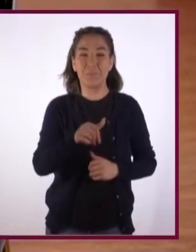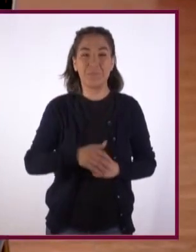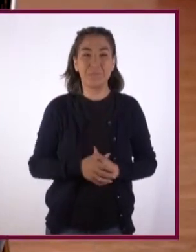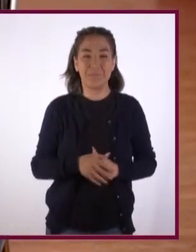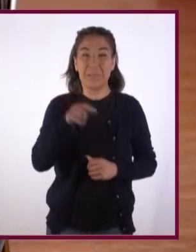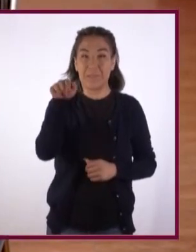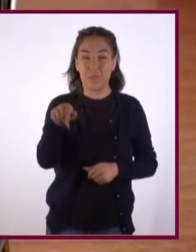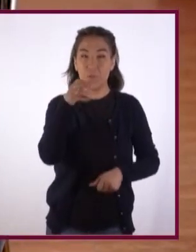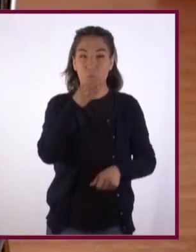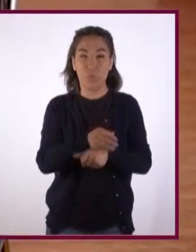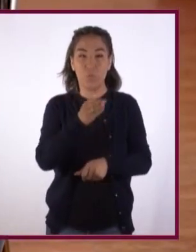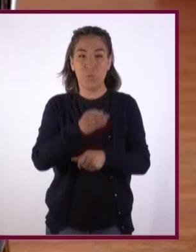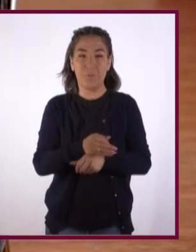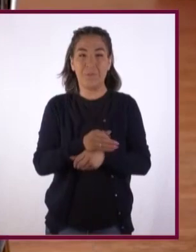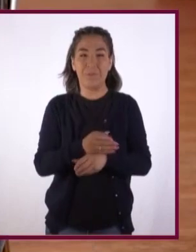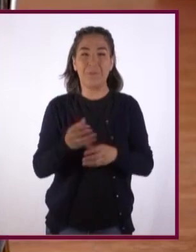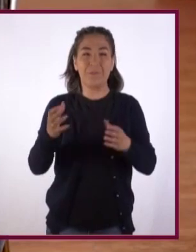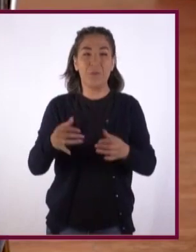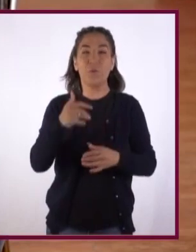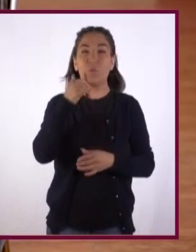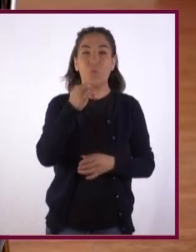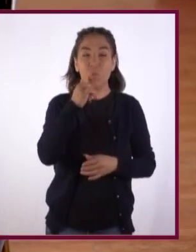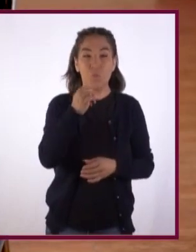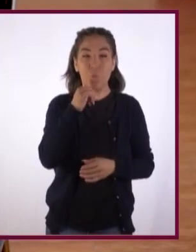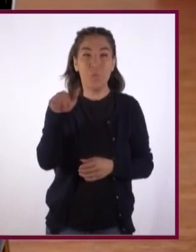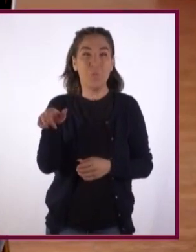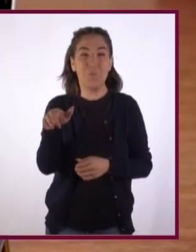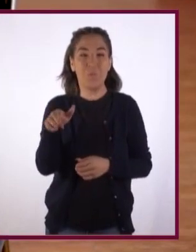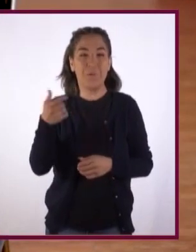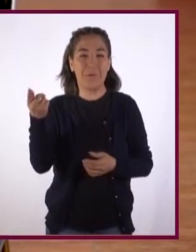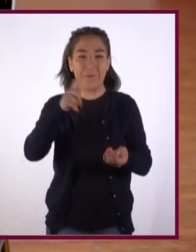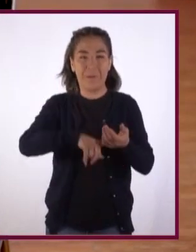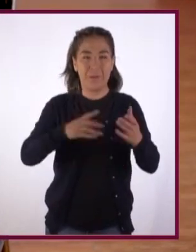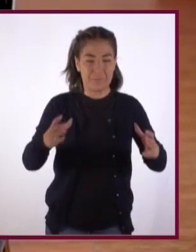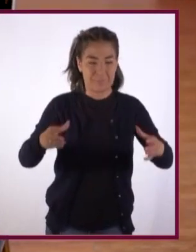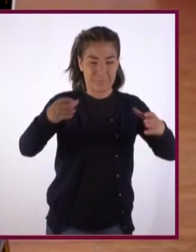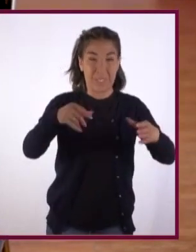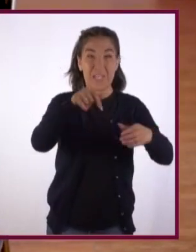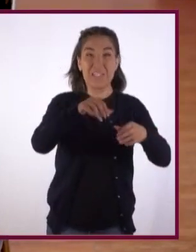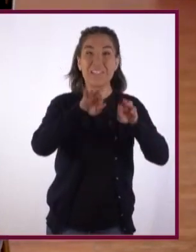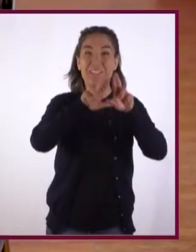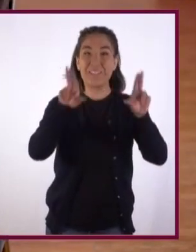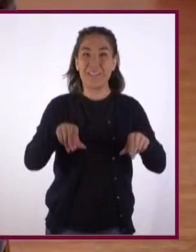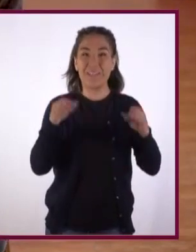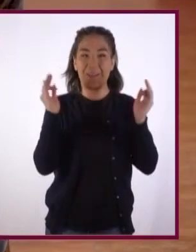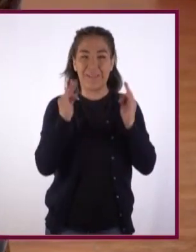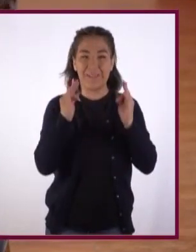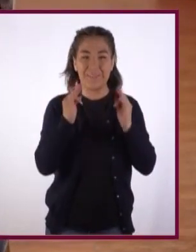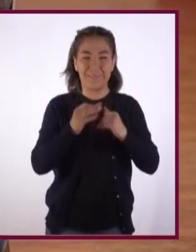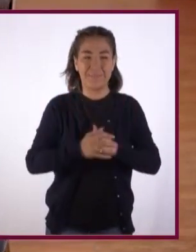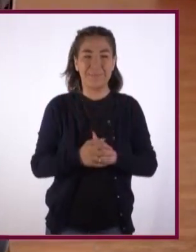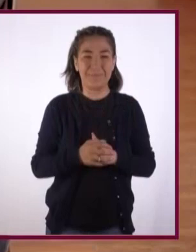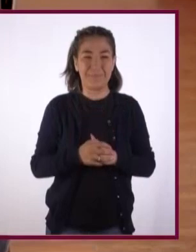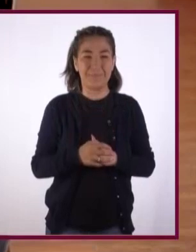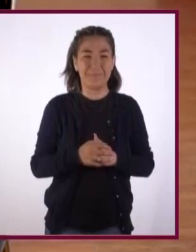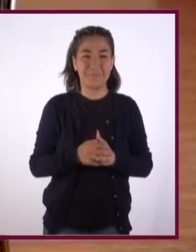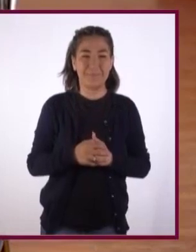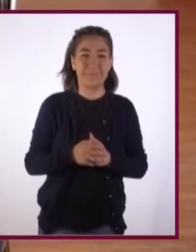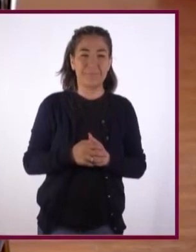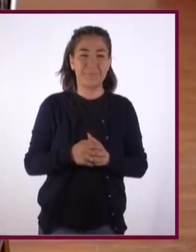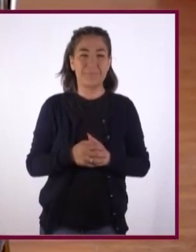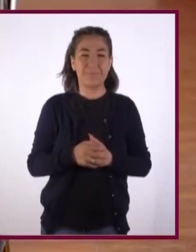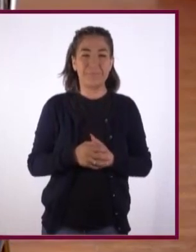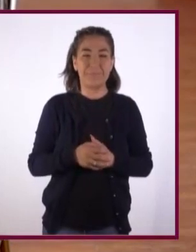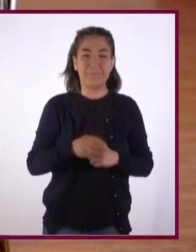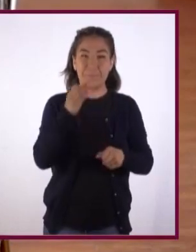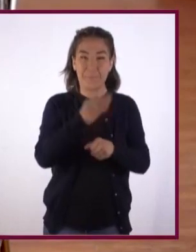Luego voy a colocar esta bolsa con jugo dentro de este recipiente con hielos. Mira, Ok. lo